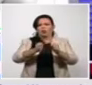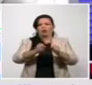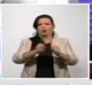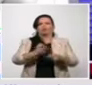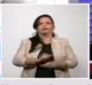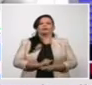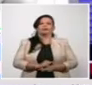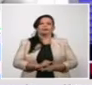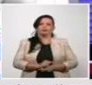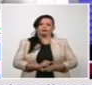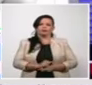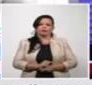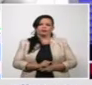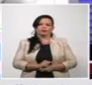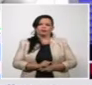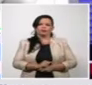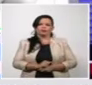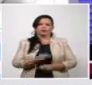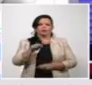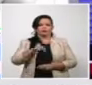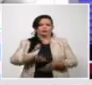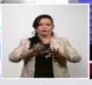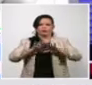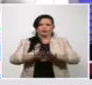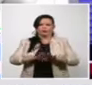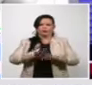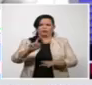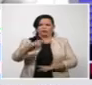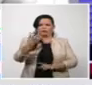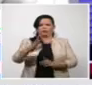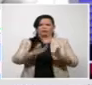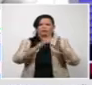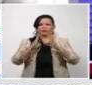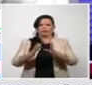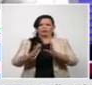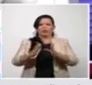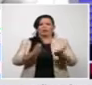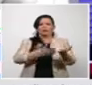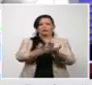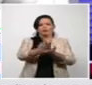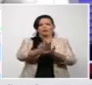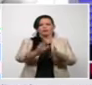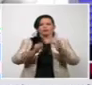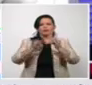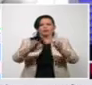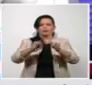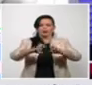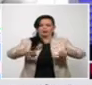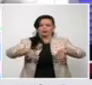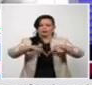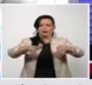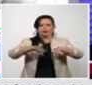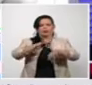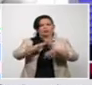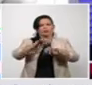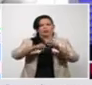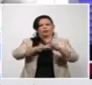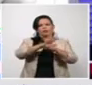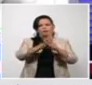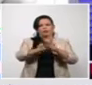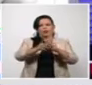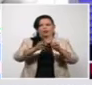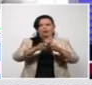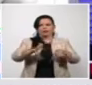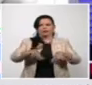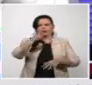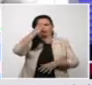punto final a este primer momento que llevó a usted el análisis del comportamiento de la enfermedad en Cuba y pasamos de